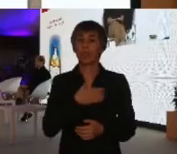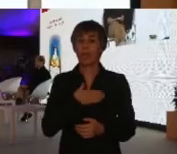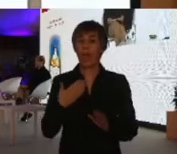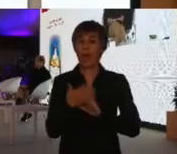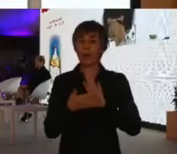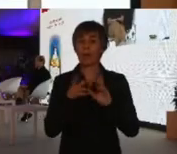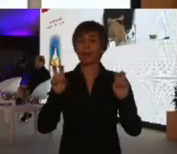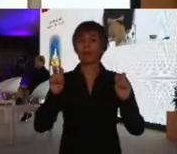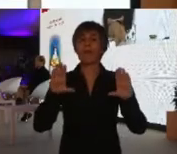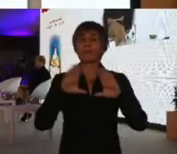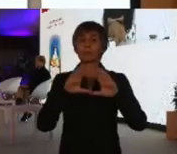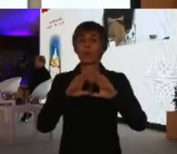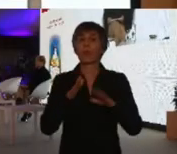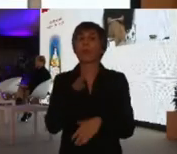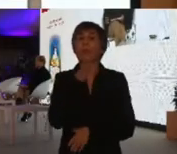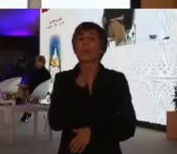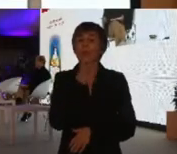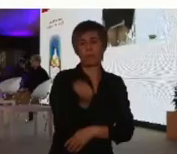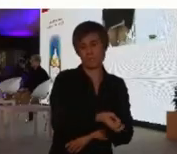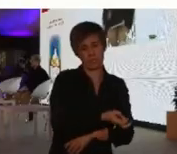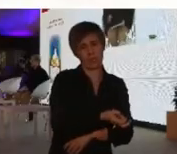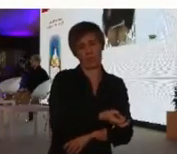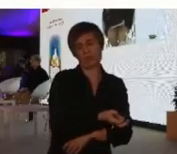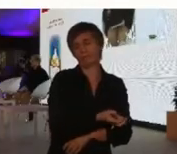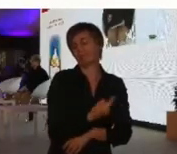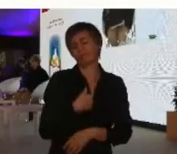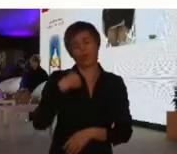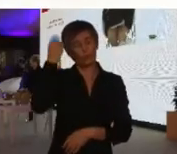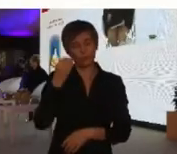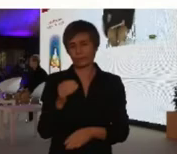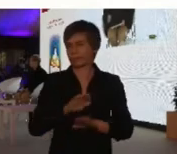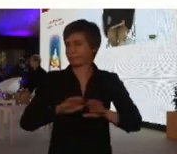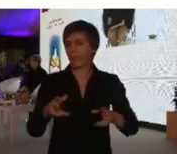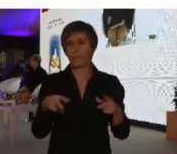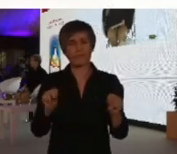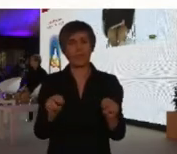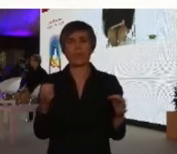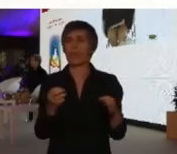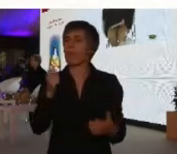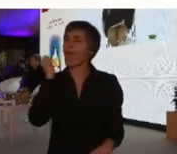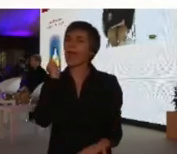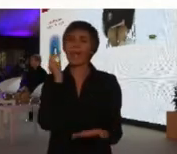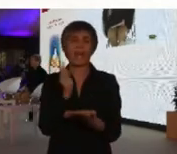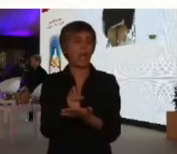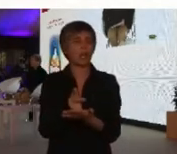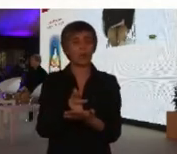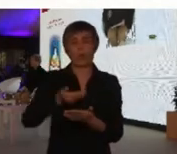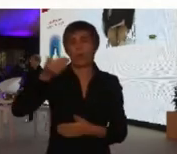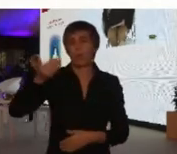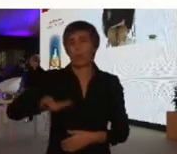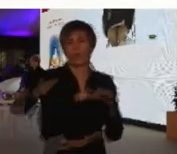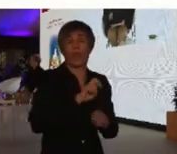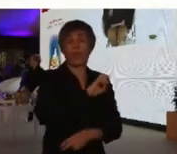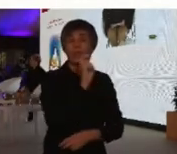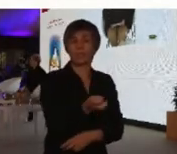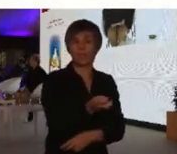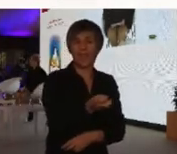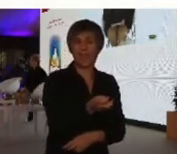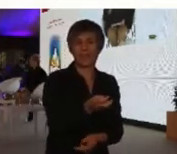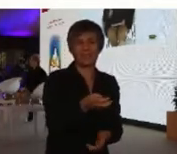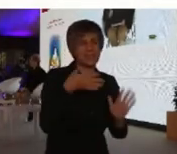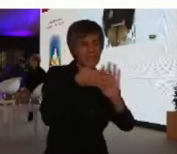Yo creo que uno de los retos fundamentales que tiene el feminismo del siglo XXI es volver a recuperar un espacio que es propio.